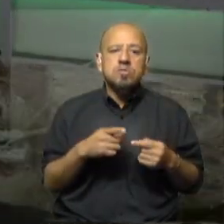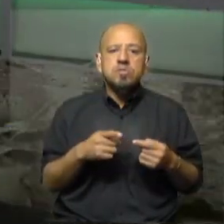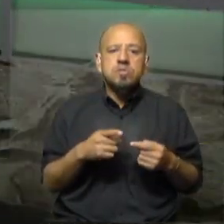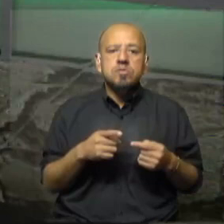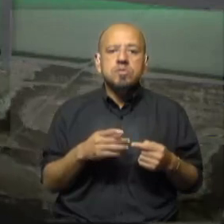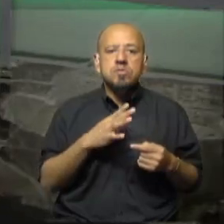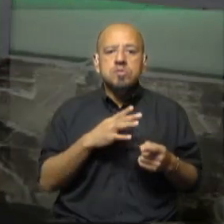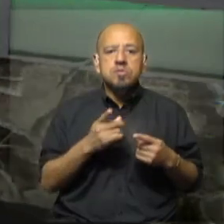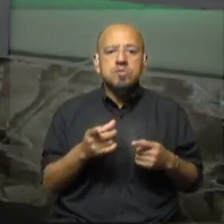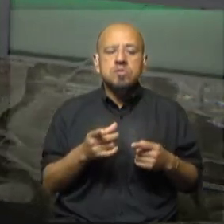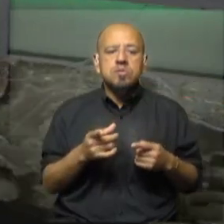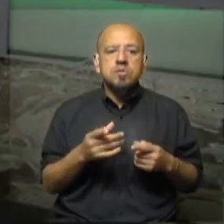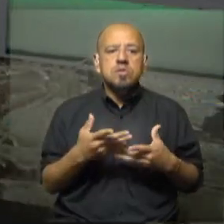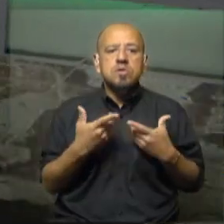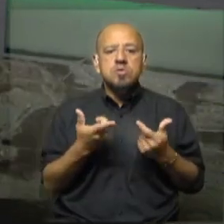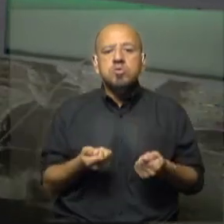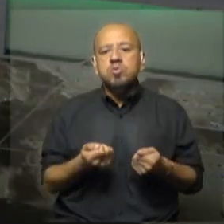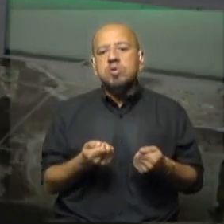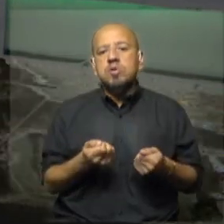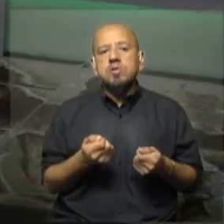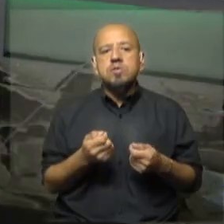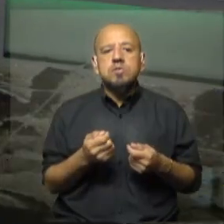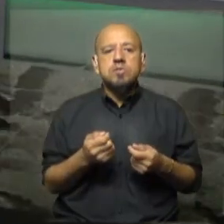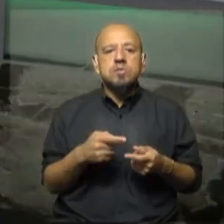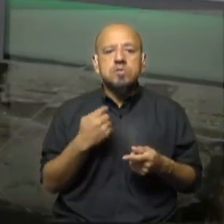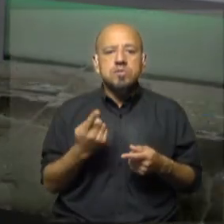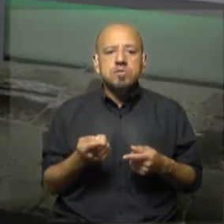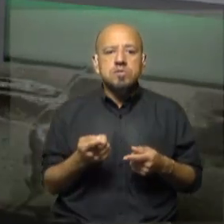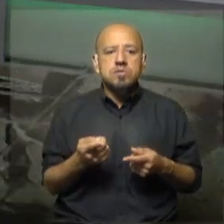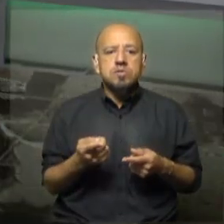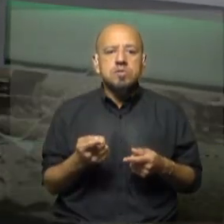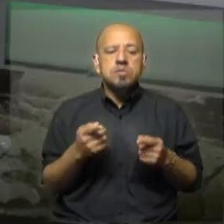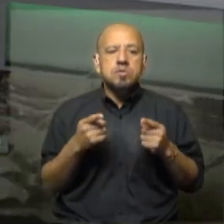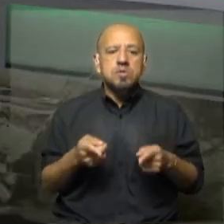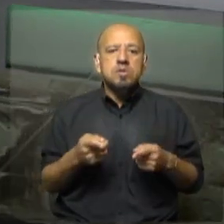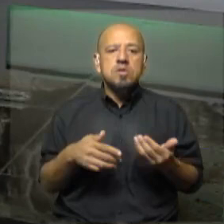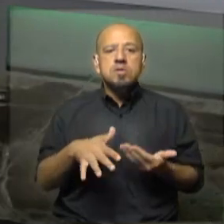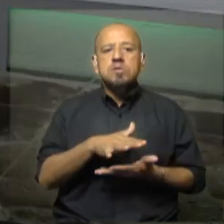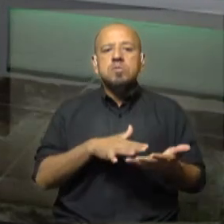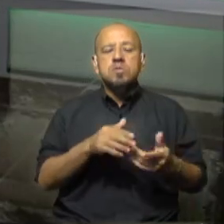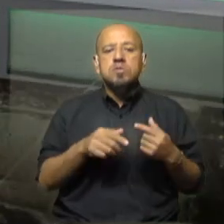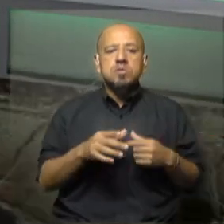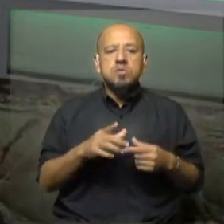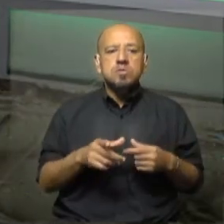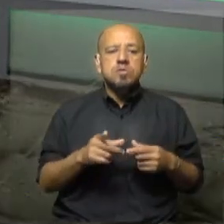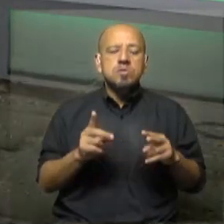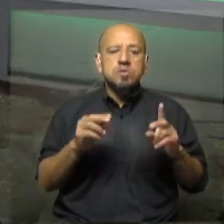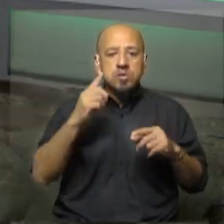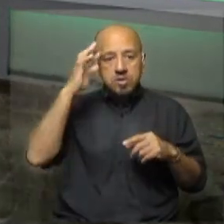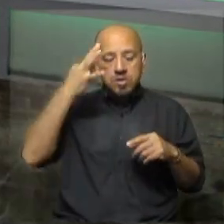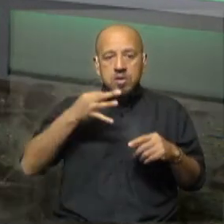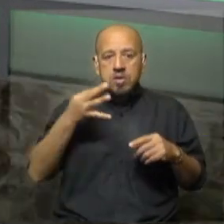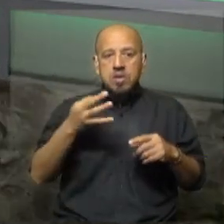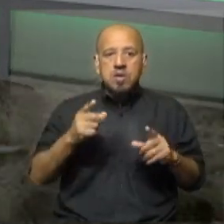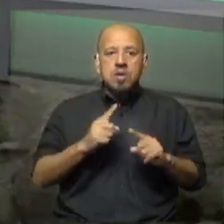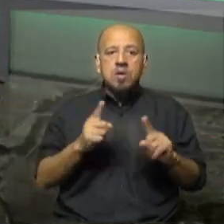infraestructura, que hay ayudas para la inversión en ese sentido, y en otros casos puede llegar a ayudar, en esta situación de déficit hídrico en realidad no